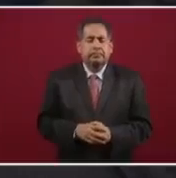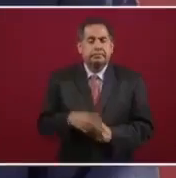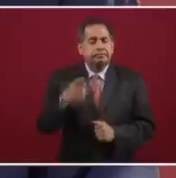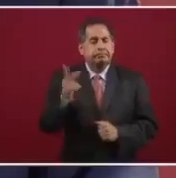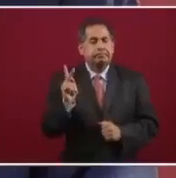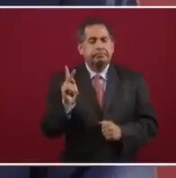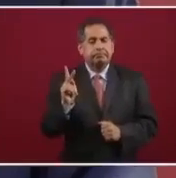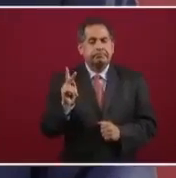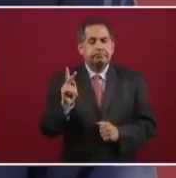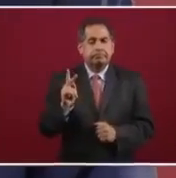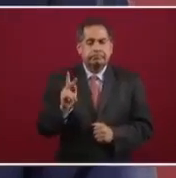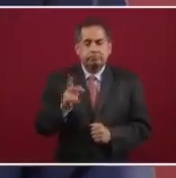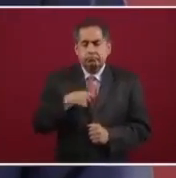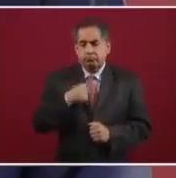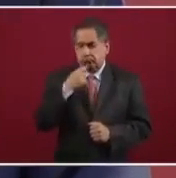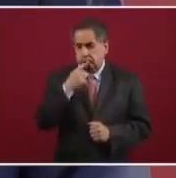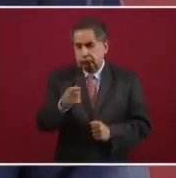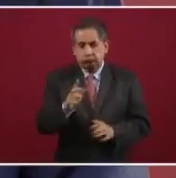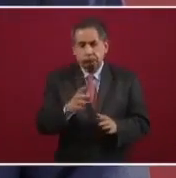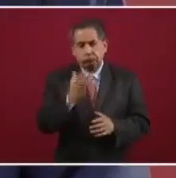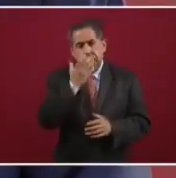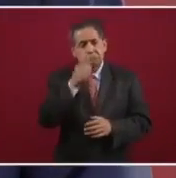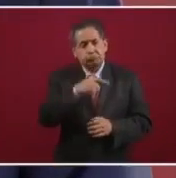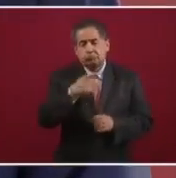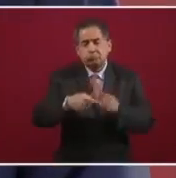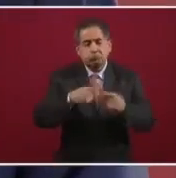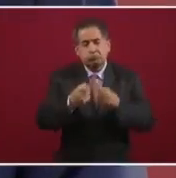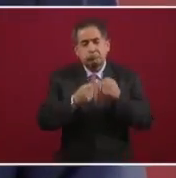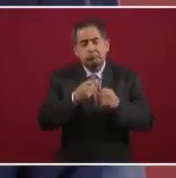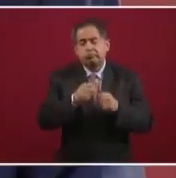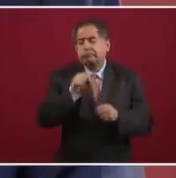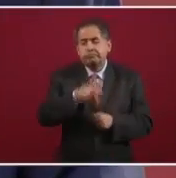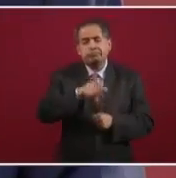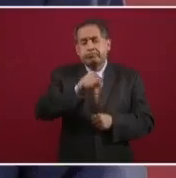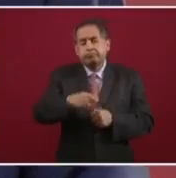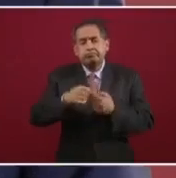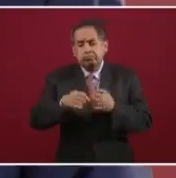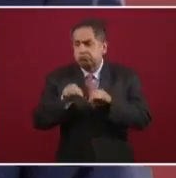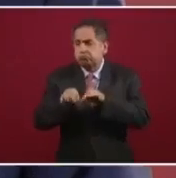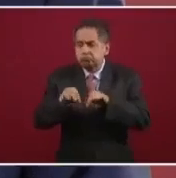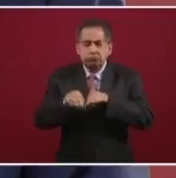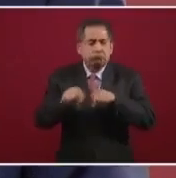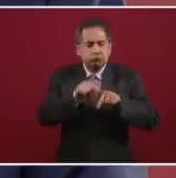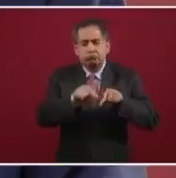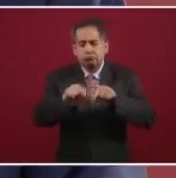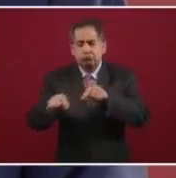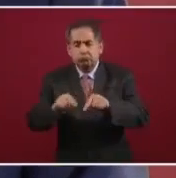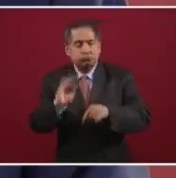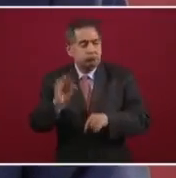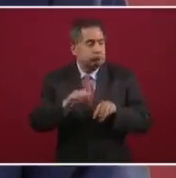pero les diría que es de rutina el que si hay